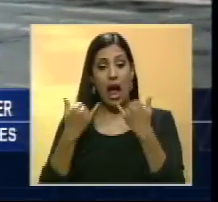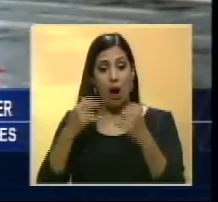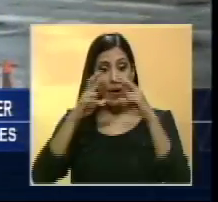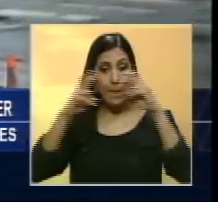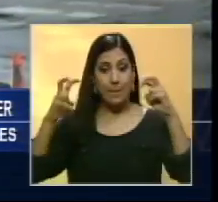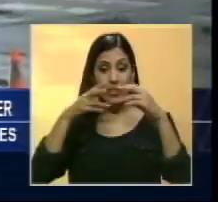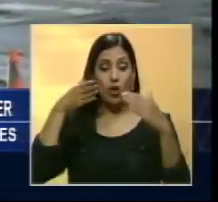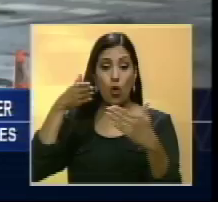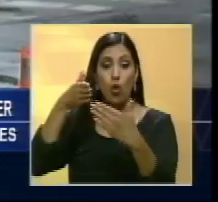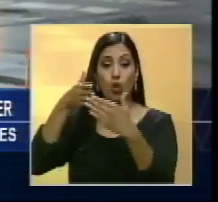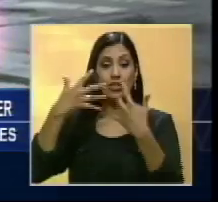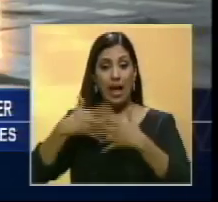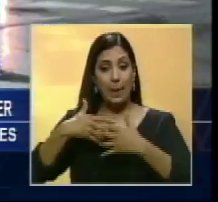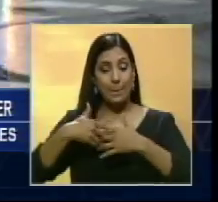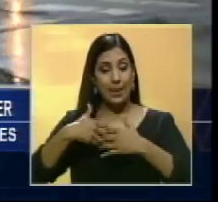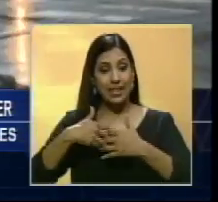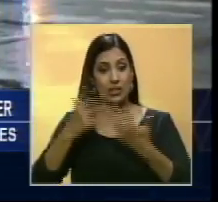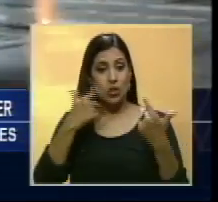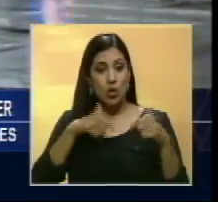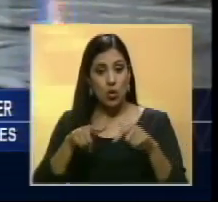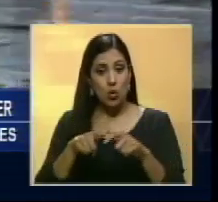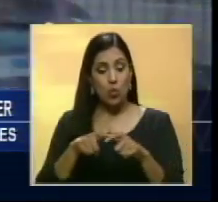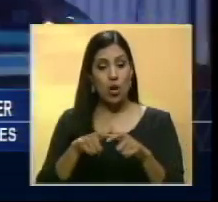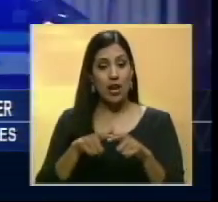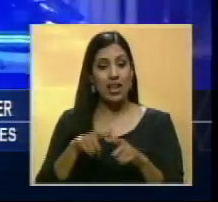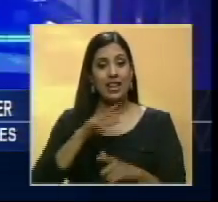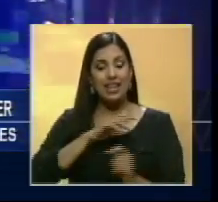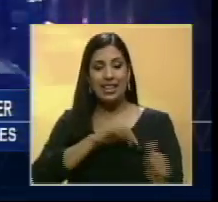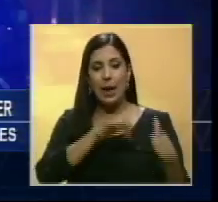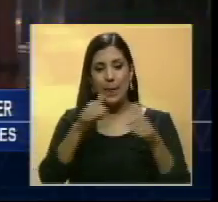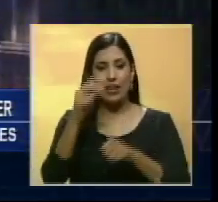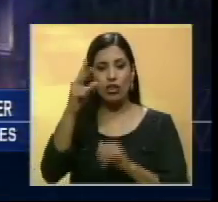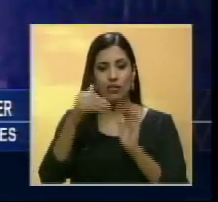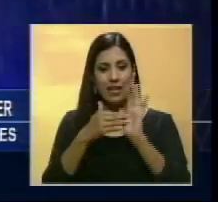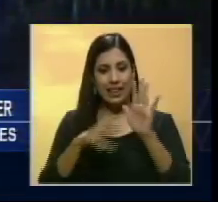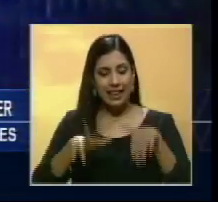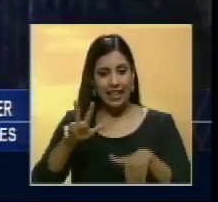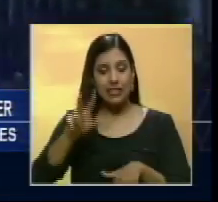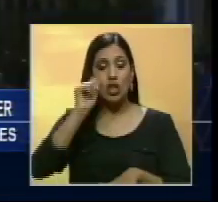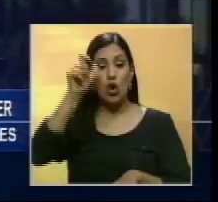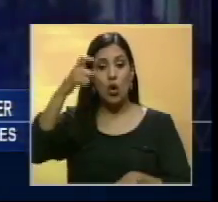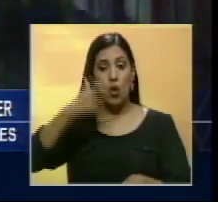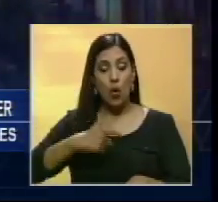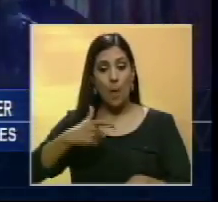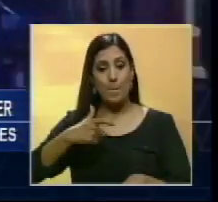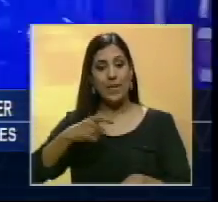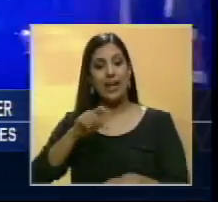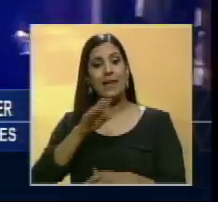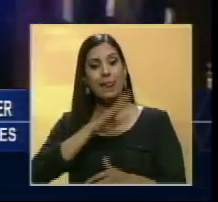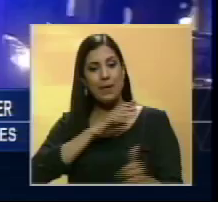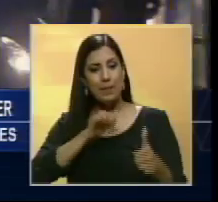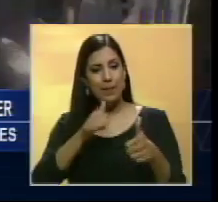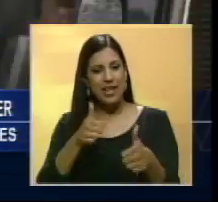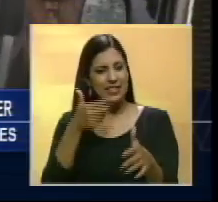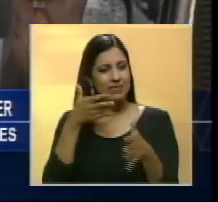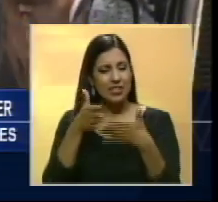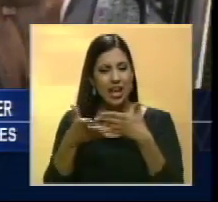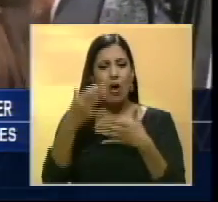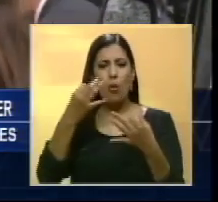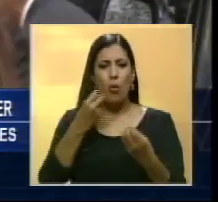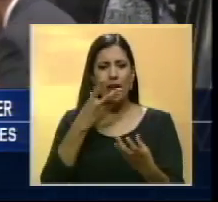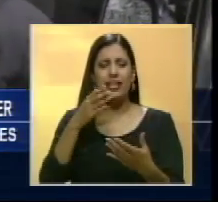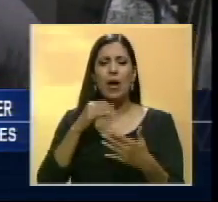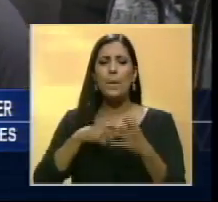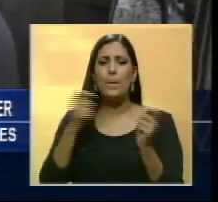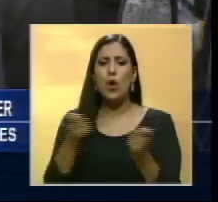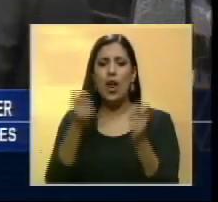contra el empresario conocido como la Ruta del Dinero K se inició en el 2013 cuando el financiero Federico El Alcázar afirmó en